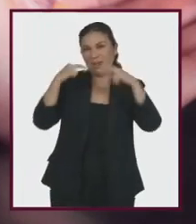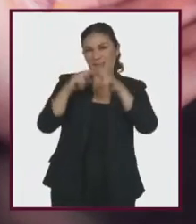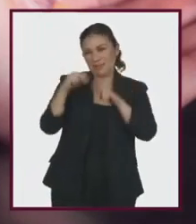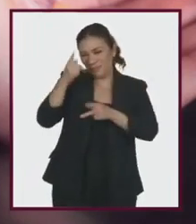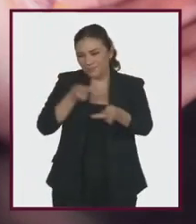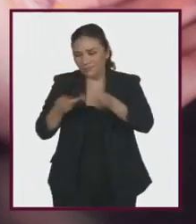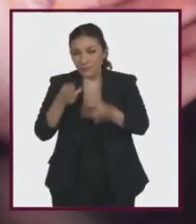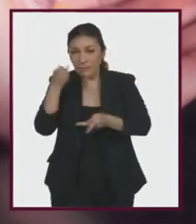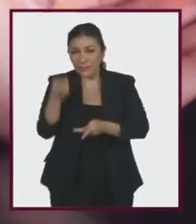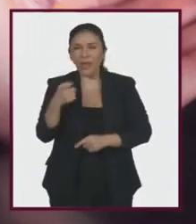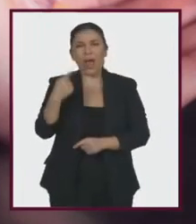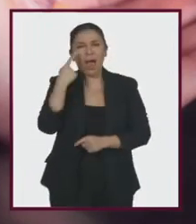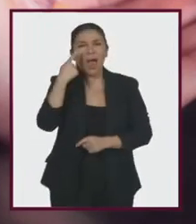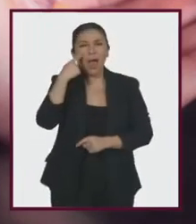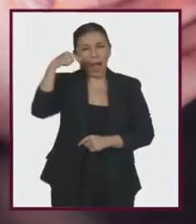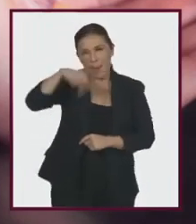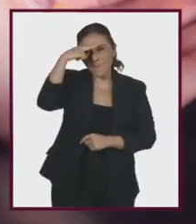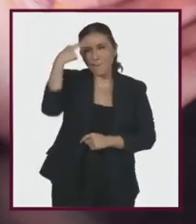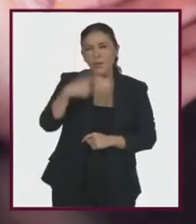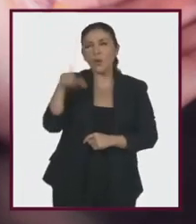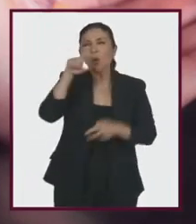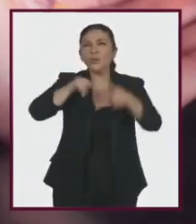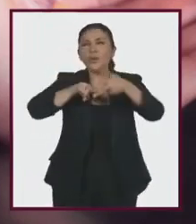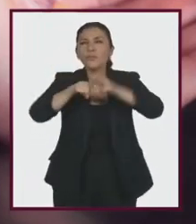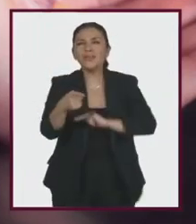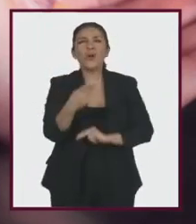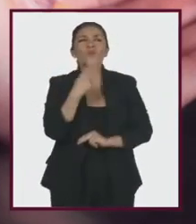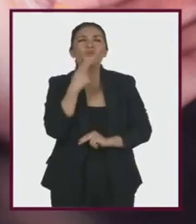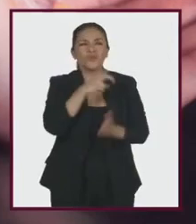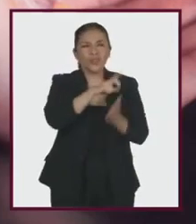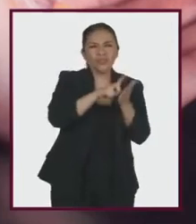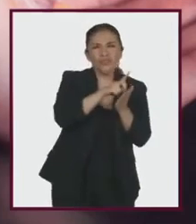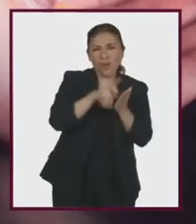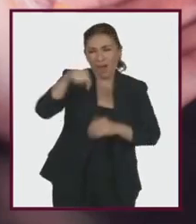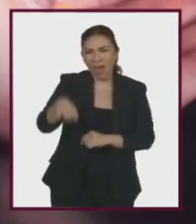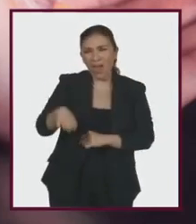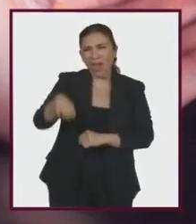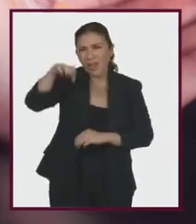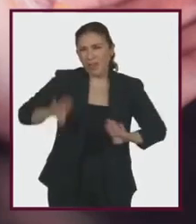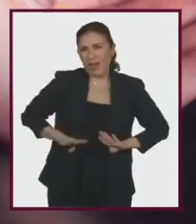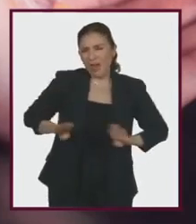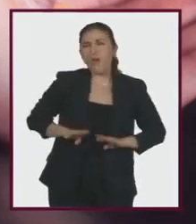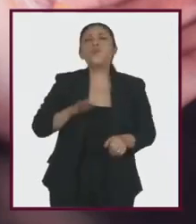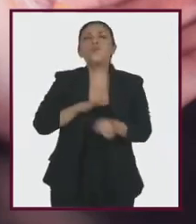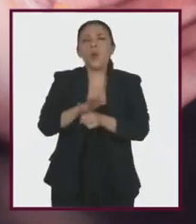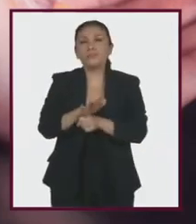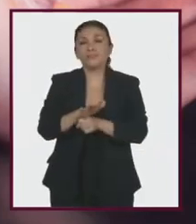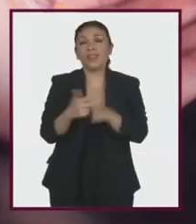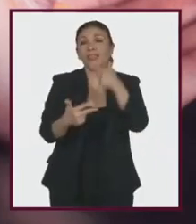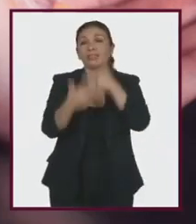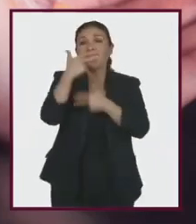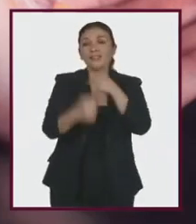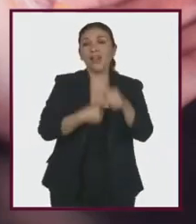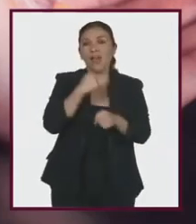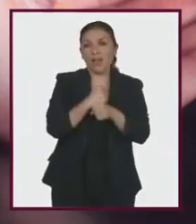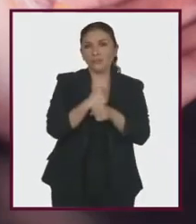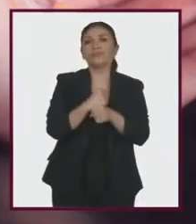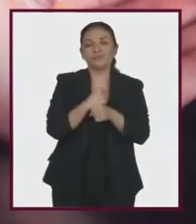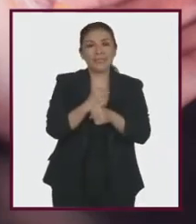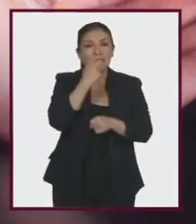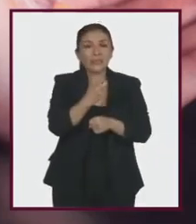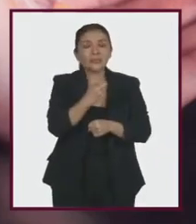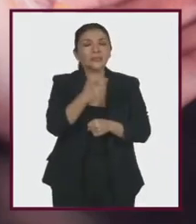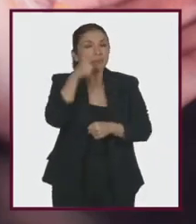la edad promedio de inicio del consumo de drogas legales e ilegales, es a los 13 años. Este